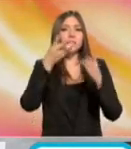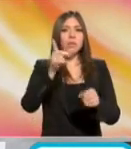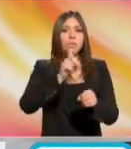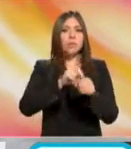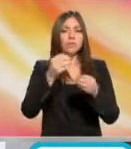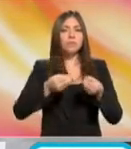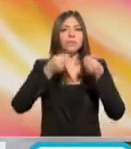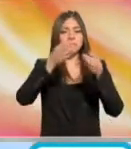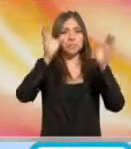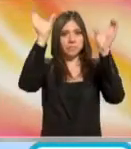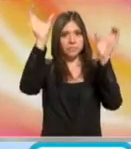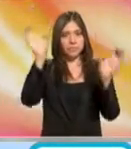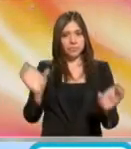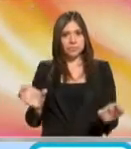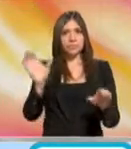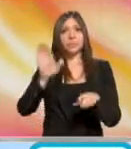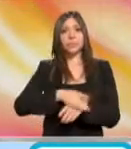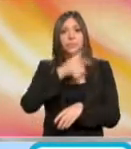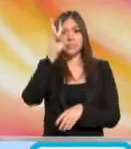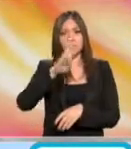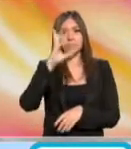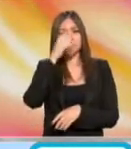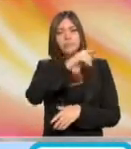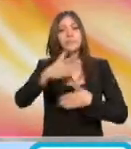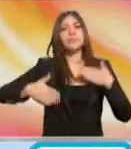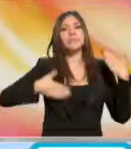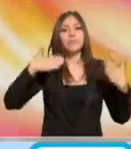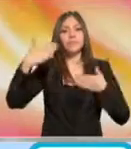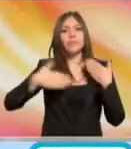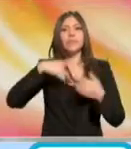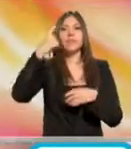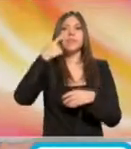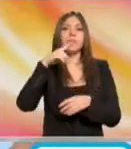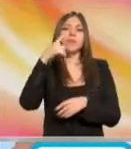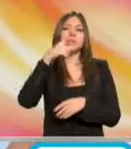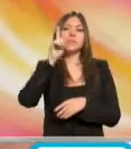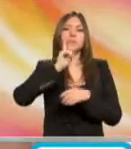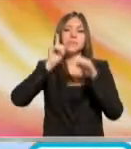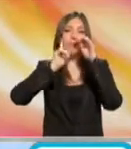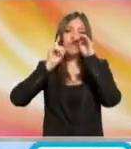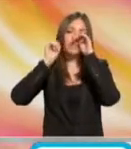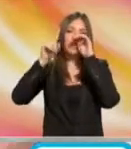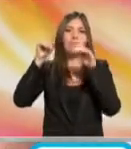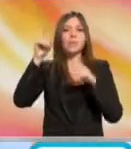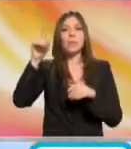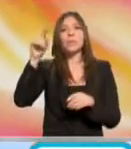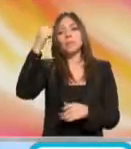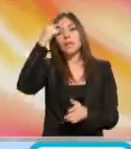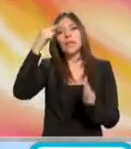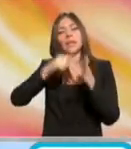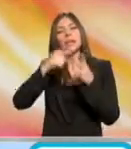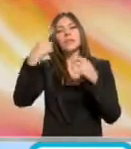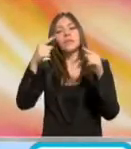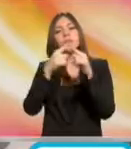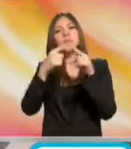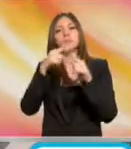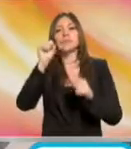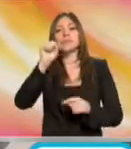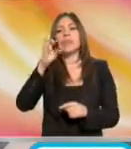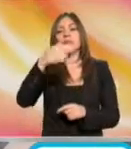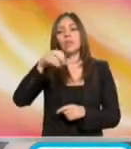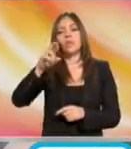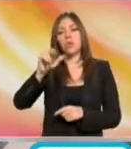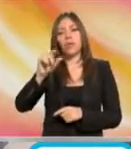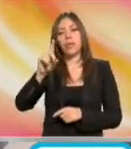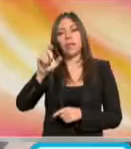bueno, es una cosa muy bonita porque se celebra ahí Nuestra Señora de la Misericordia justo por ahí del 12 de mayo, o sea que... O sea, ya Próximamente. mero. Oye, Ya pero